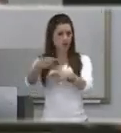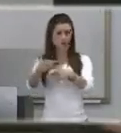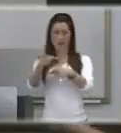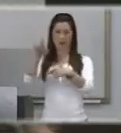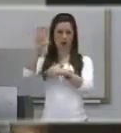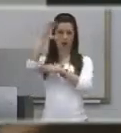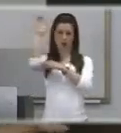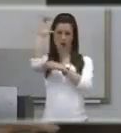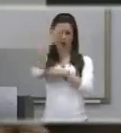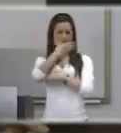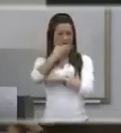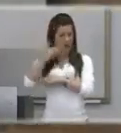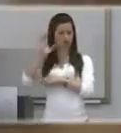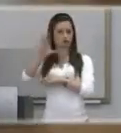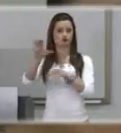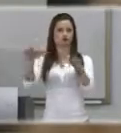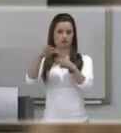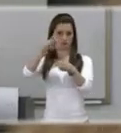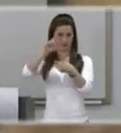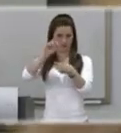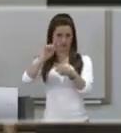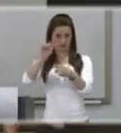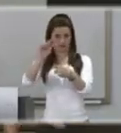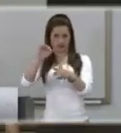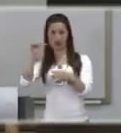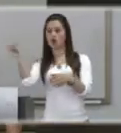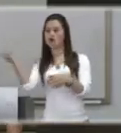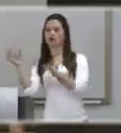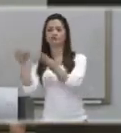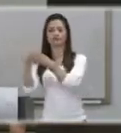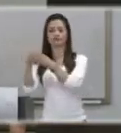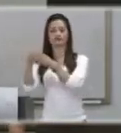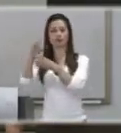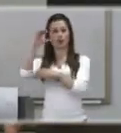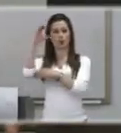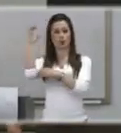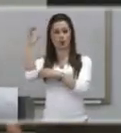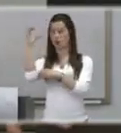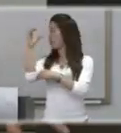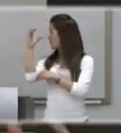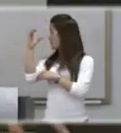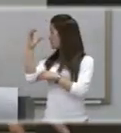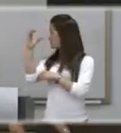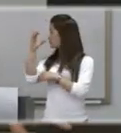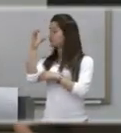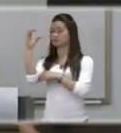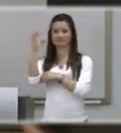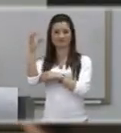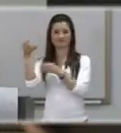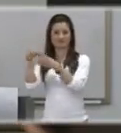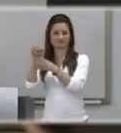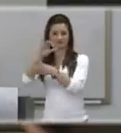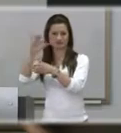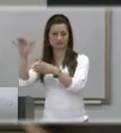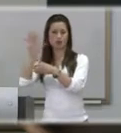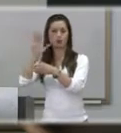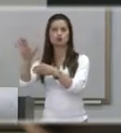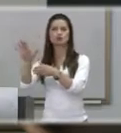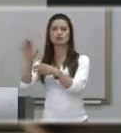presencia nacional, ASDAUN Colombia, que es una organización de personas y familias